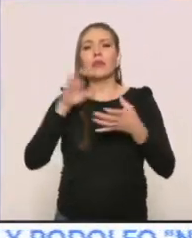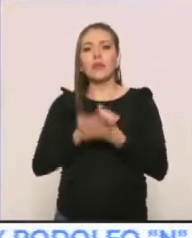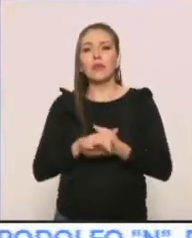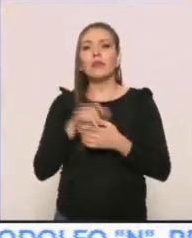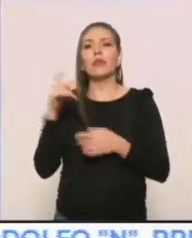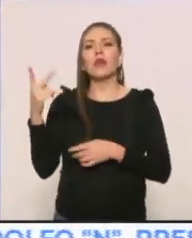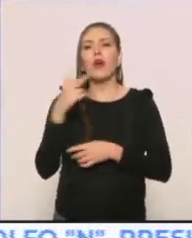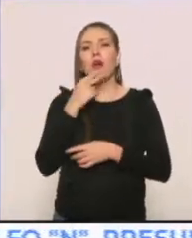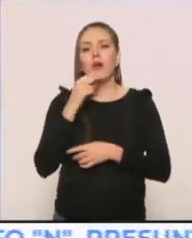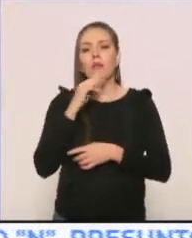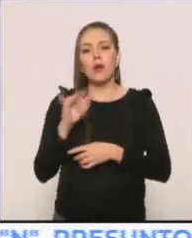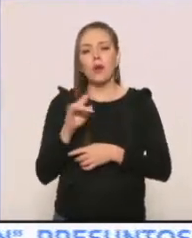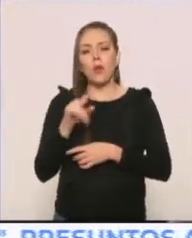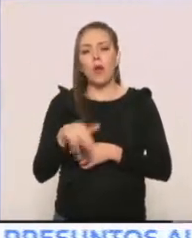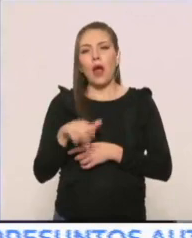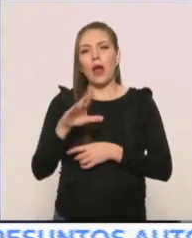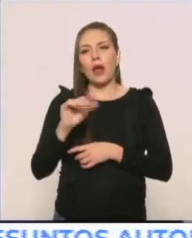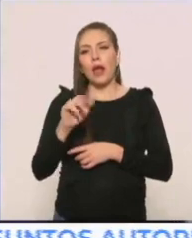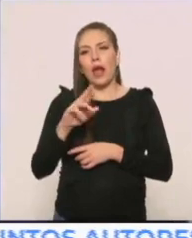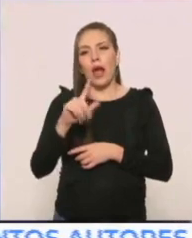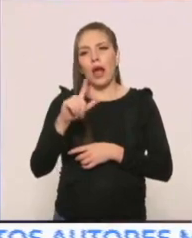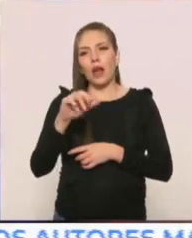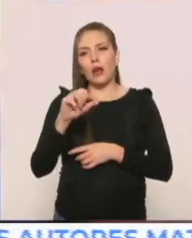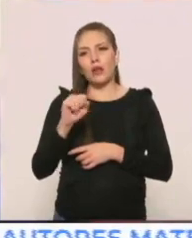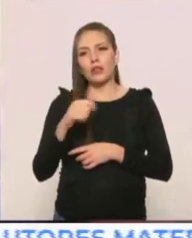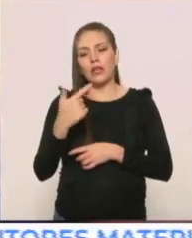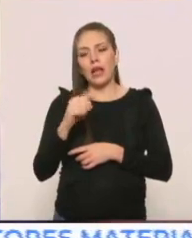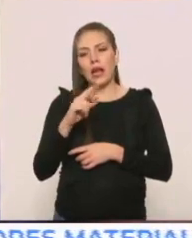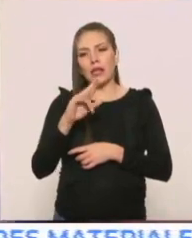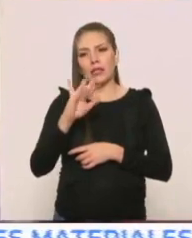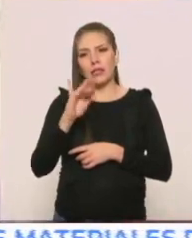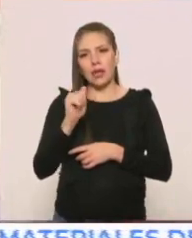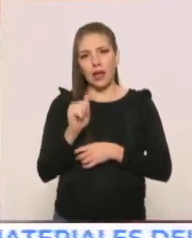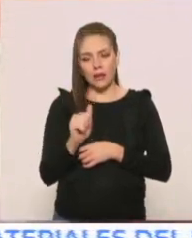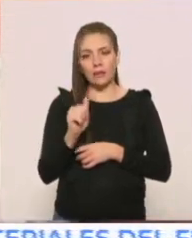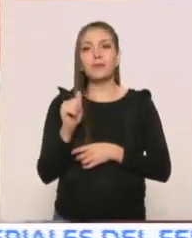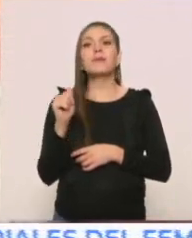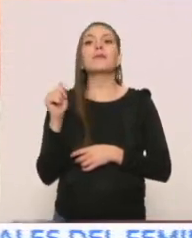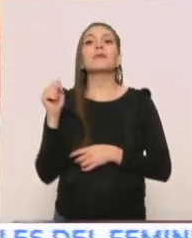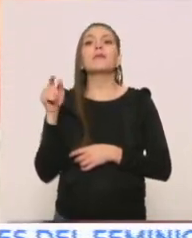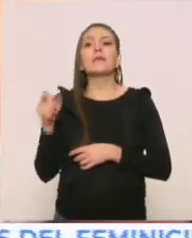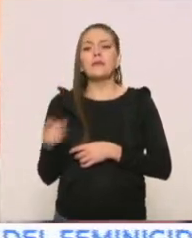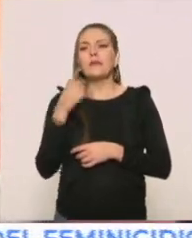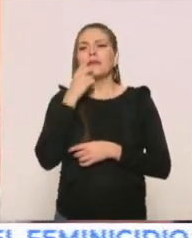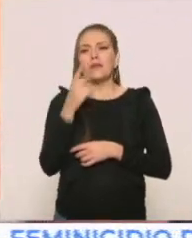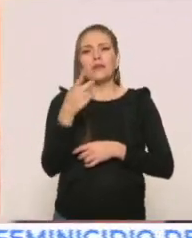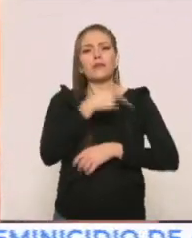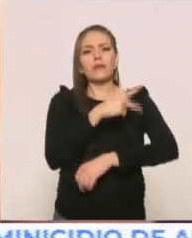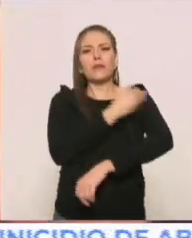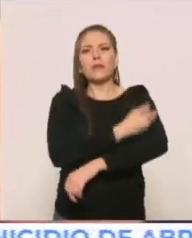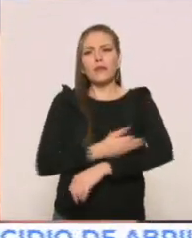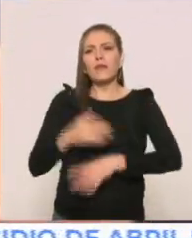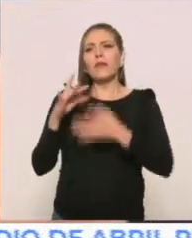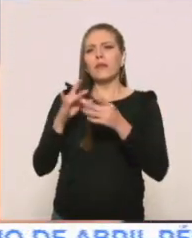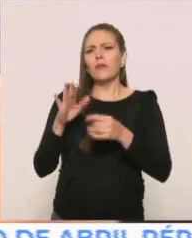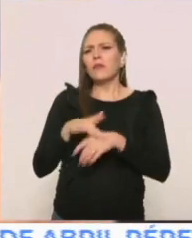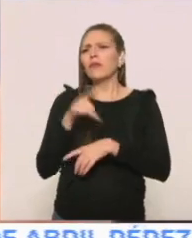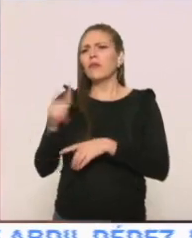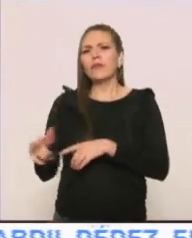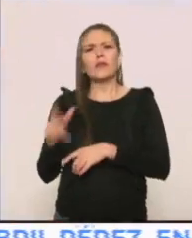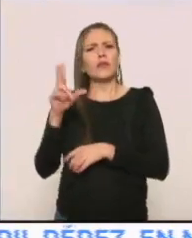García. Así lo han referido en diversas ocasiones sus familiares al tratar de explicarse la impunidad del feminicidio de